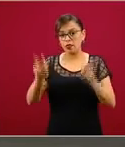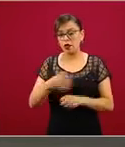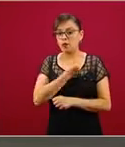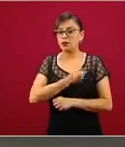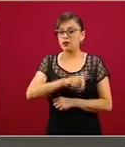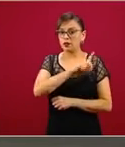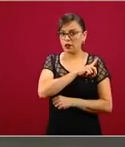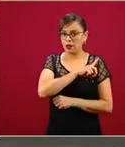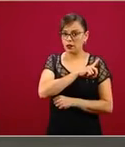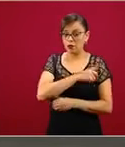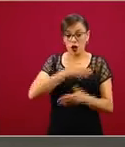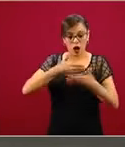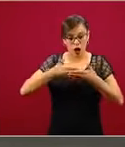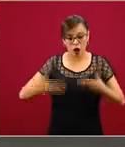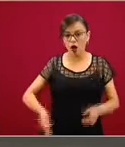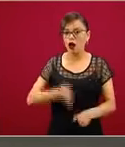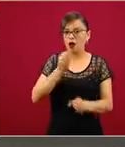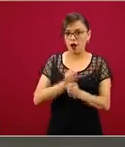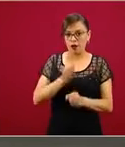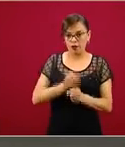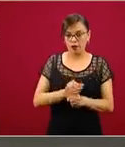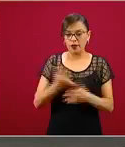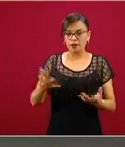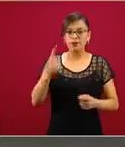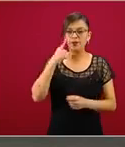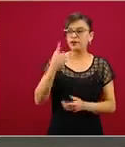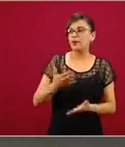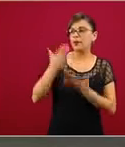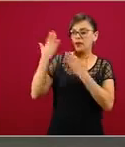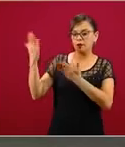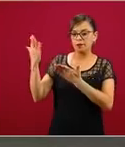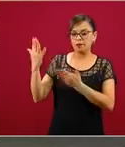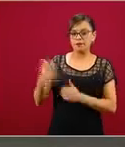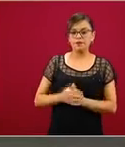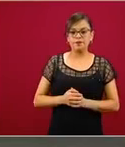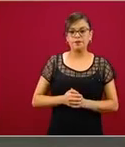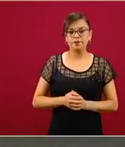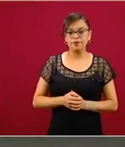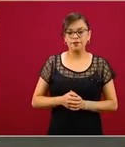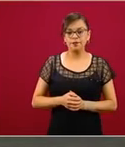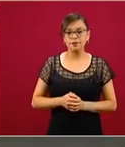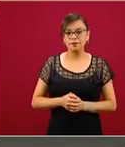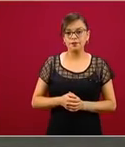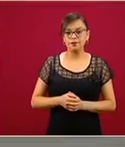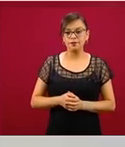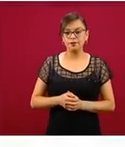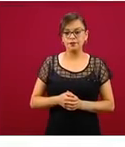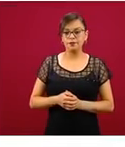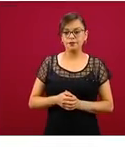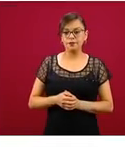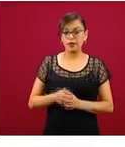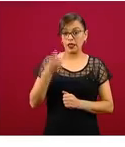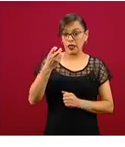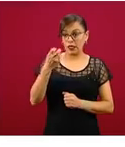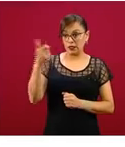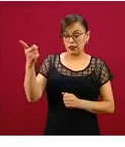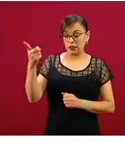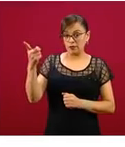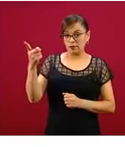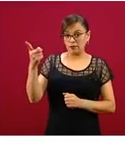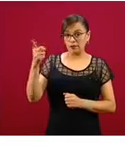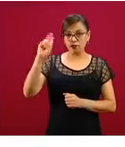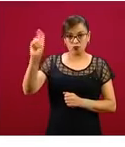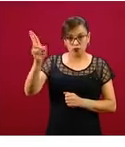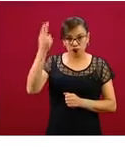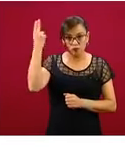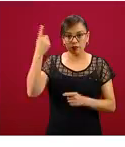Vámonos a las 5 imágenes. Producto de este trabajo, de estas comunidades académicas, que en su